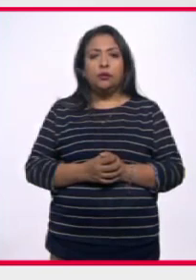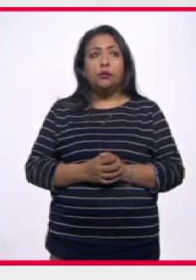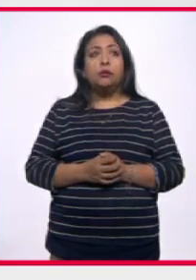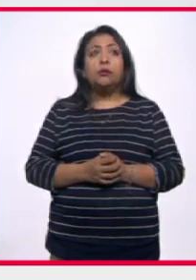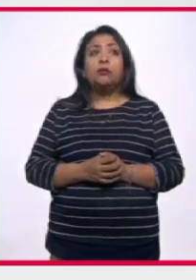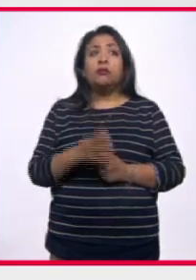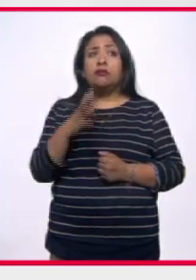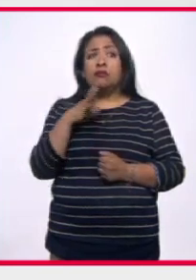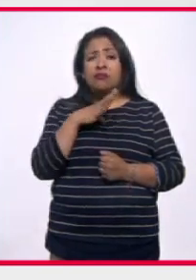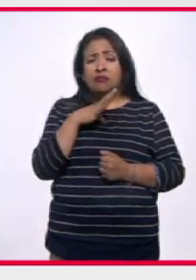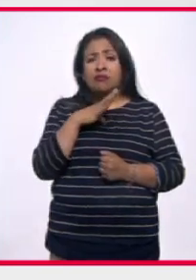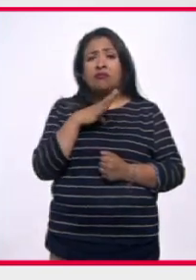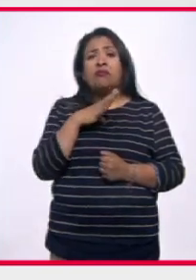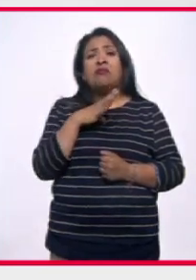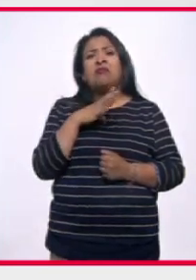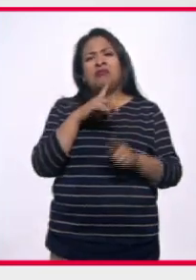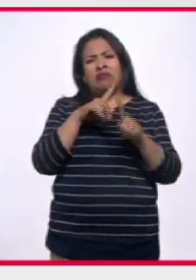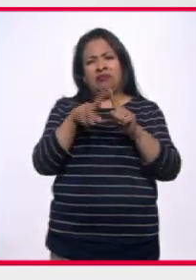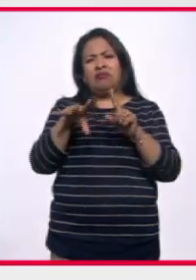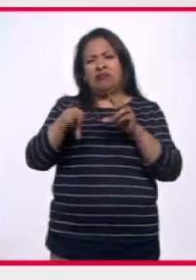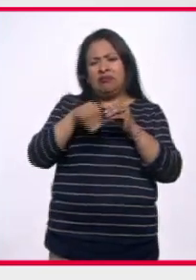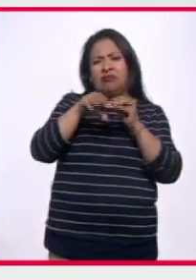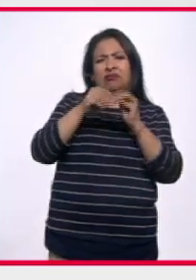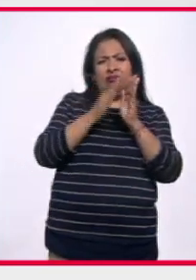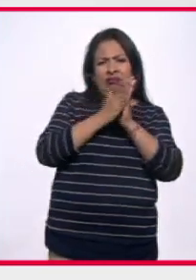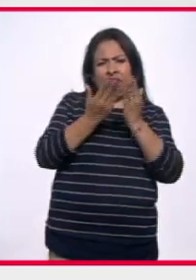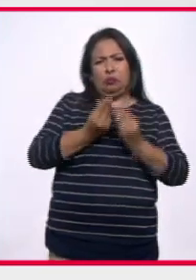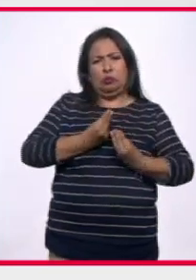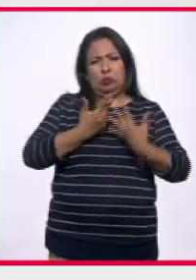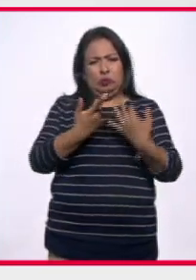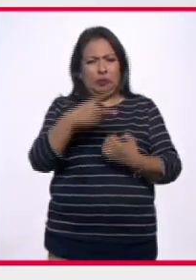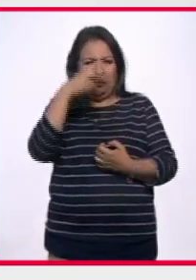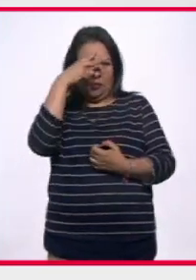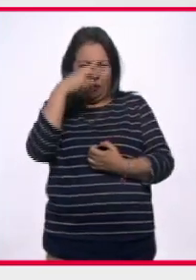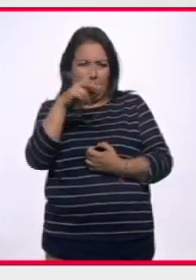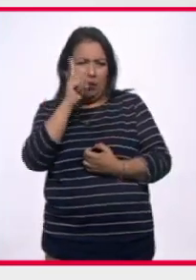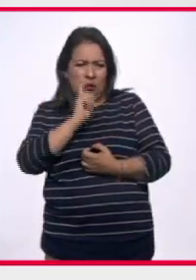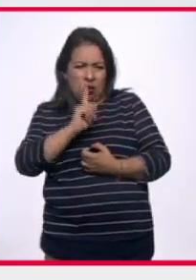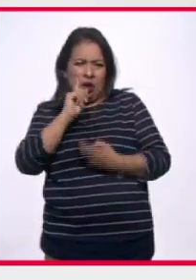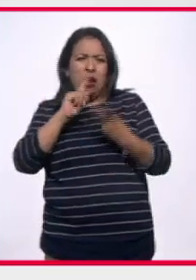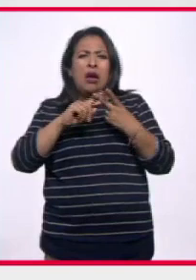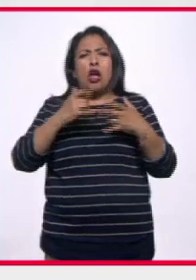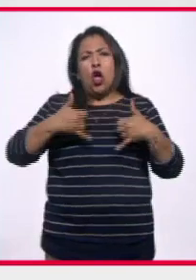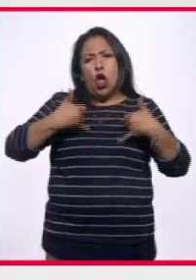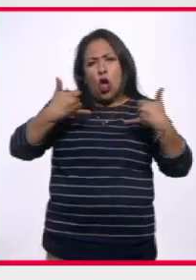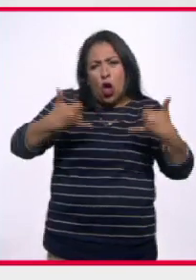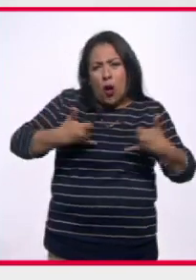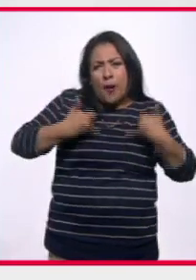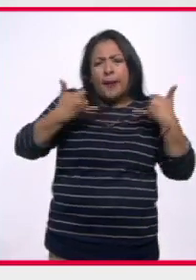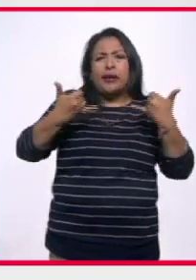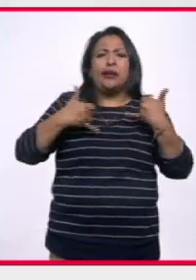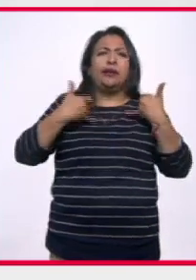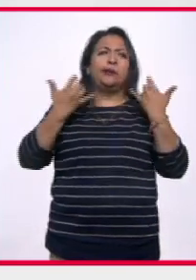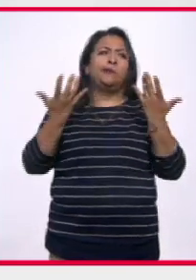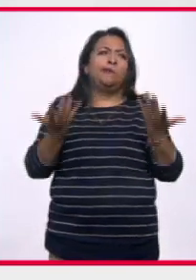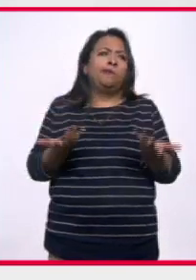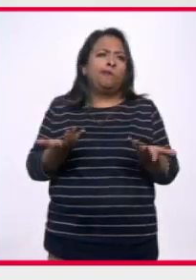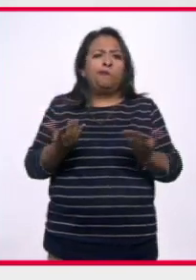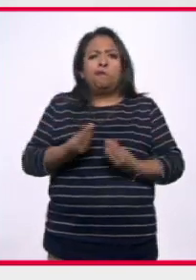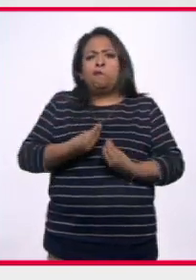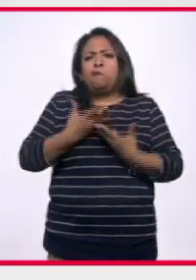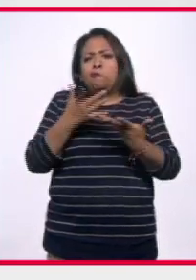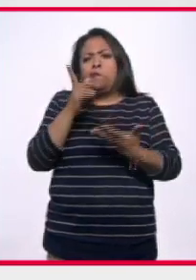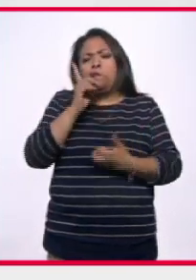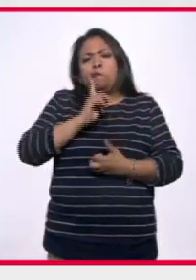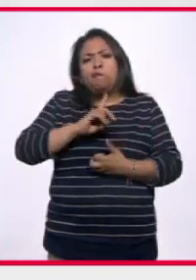se han sacado pues varias antologías de poetas mexicanas de poetas jóvenes de poetas este